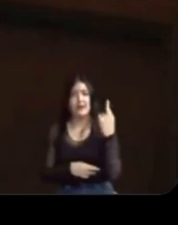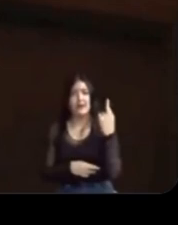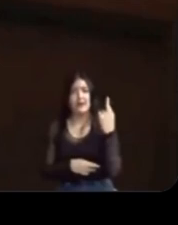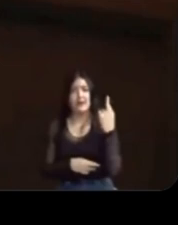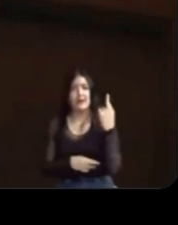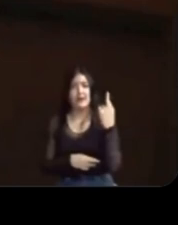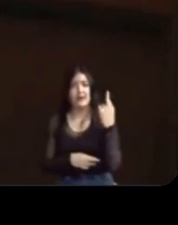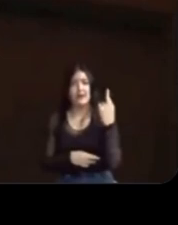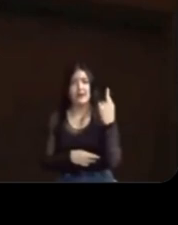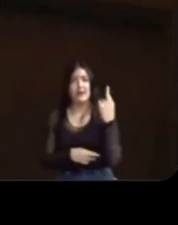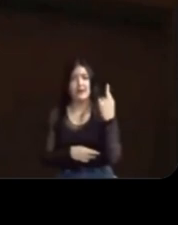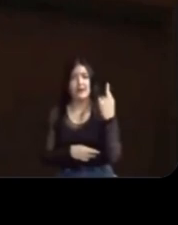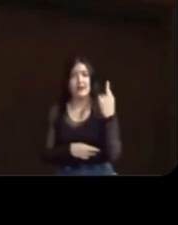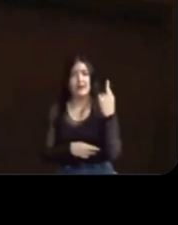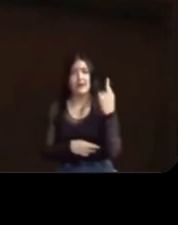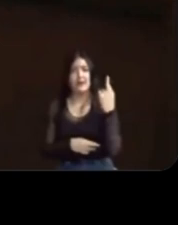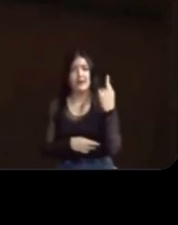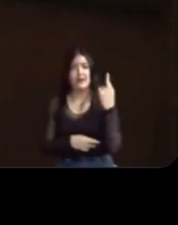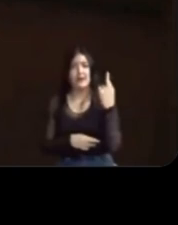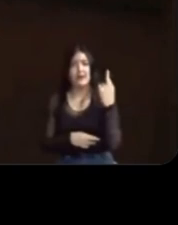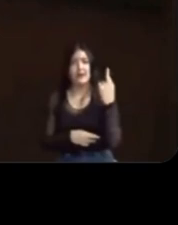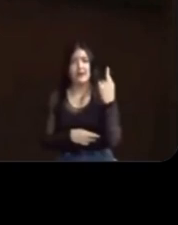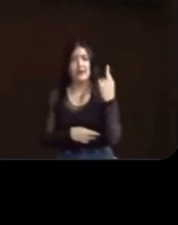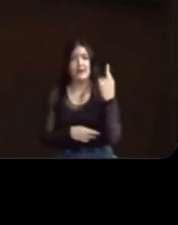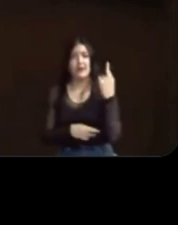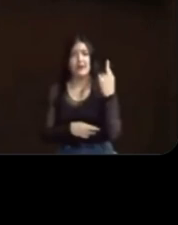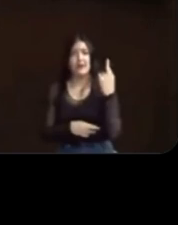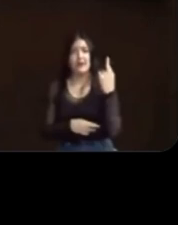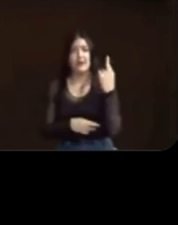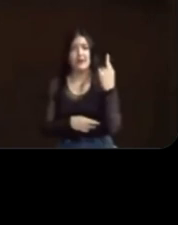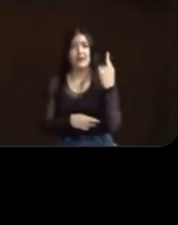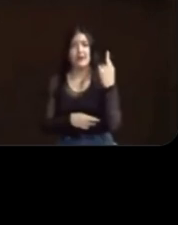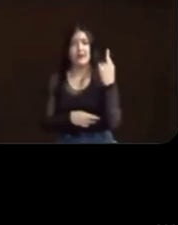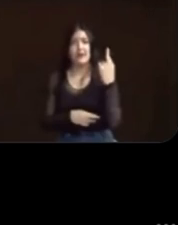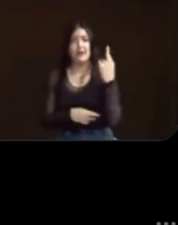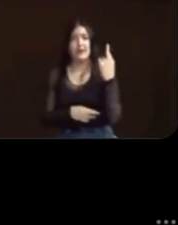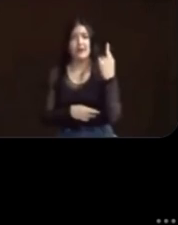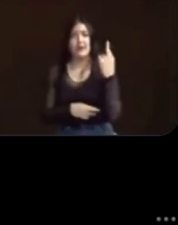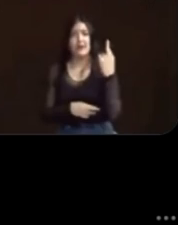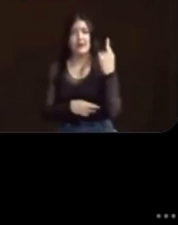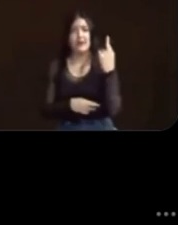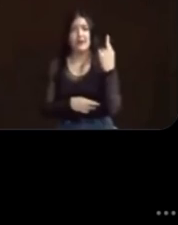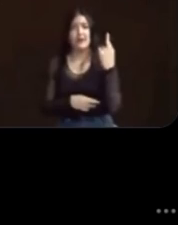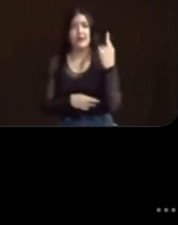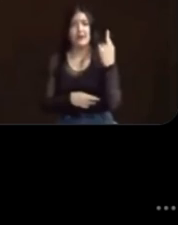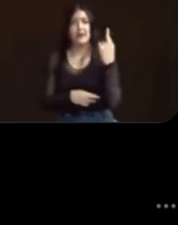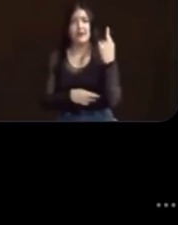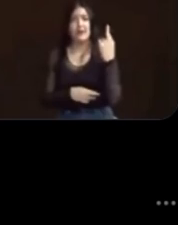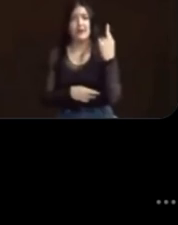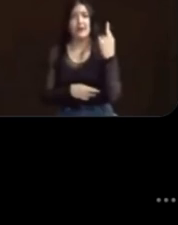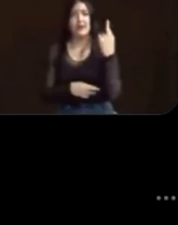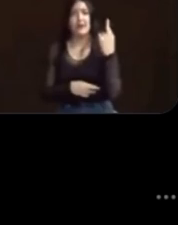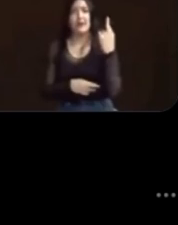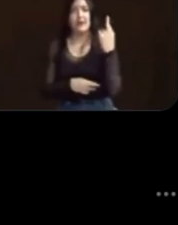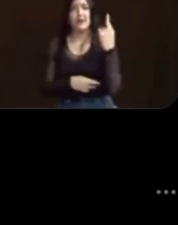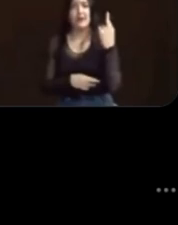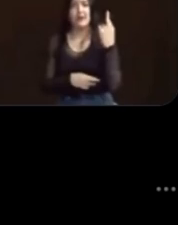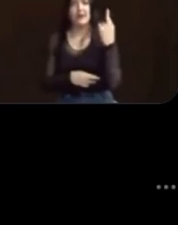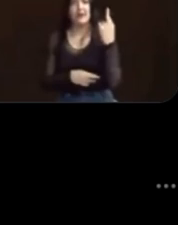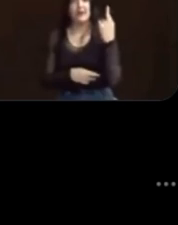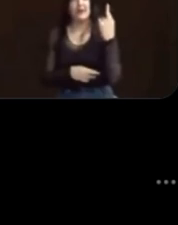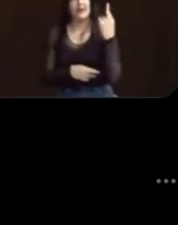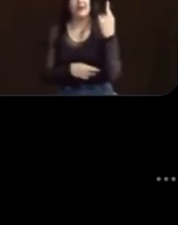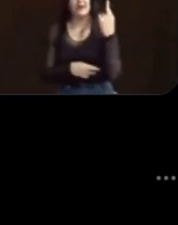4.220 heridos. Para que ustedes tengan una idea de la dimensión de esta atrocidad, es como si en Colombia en un solo